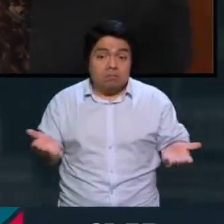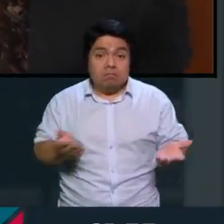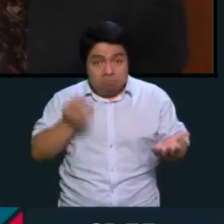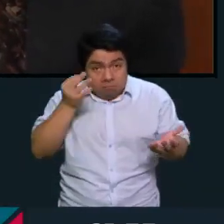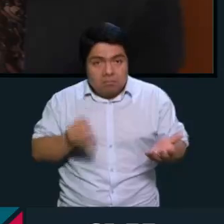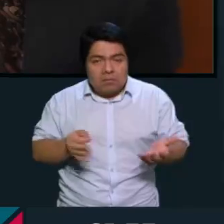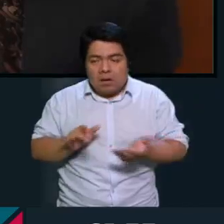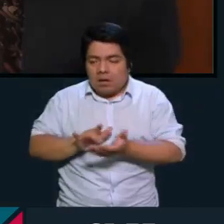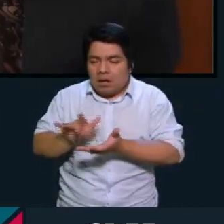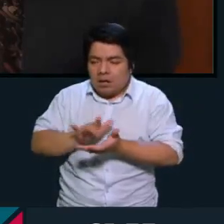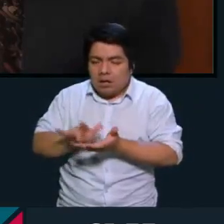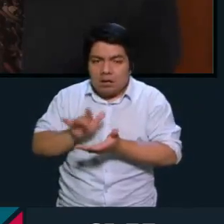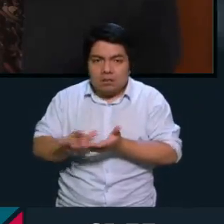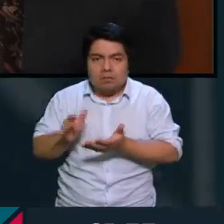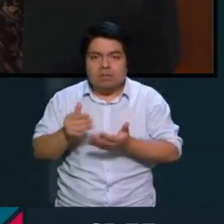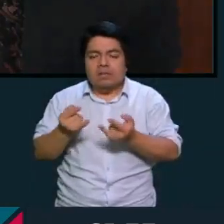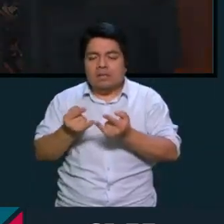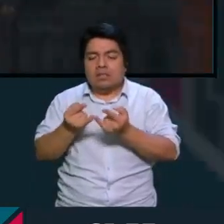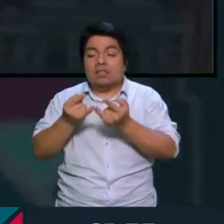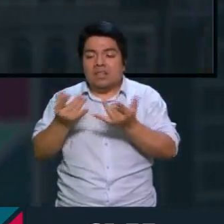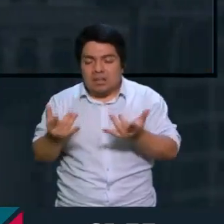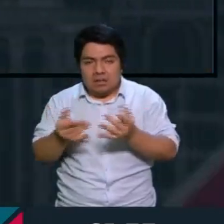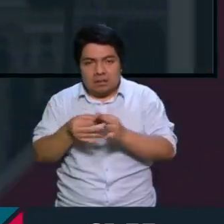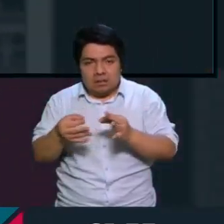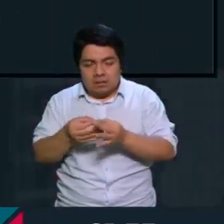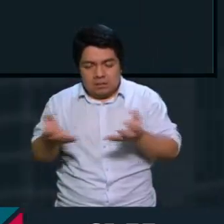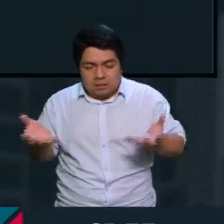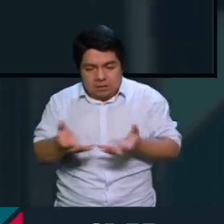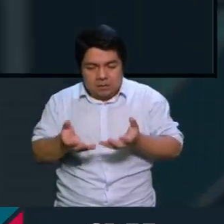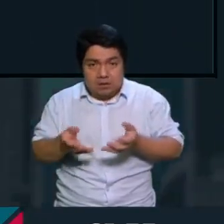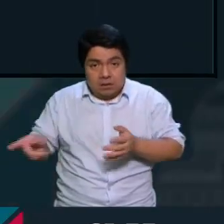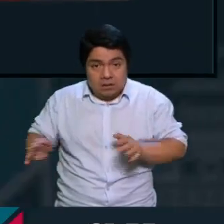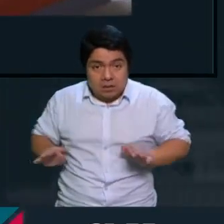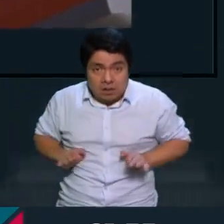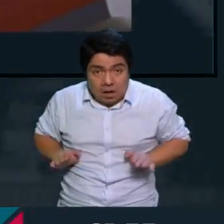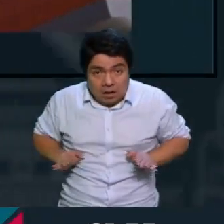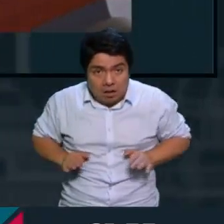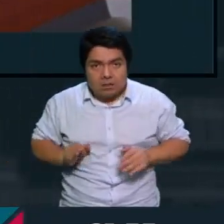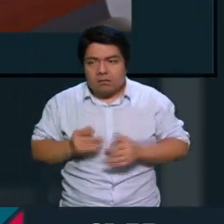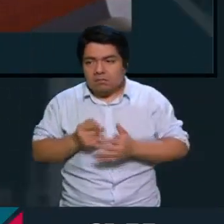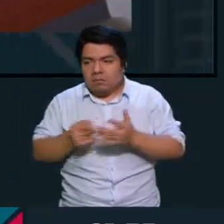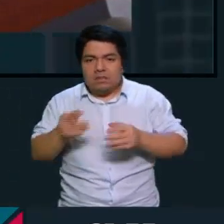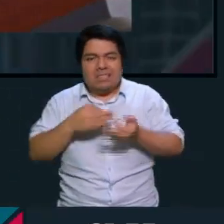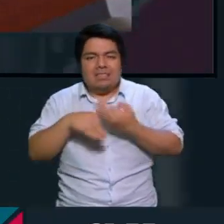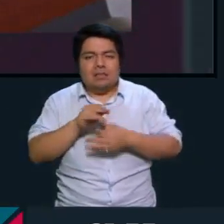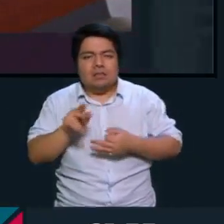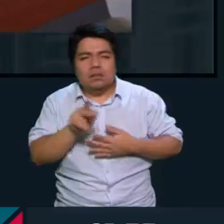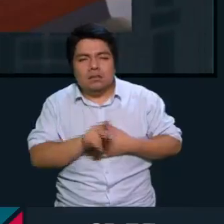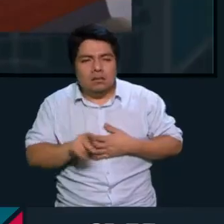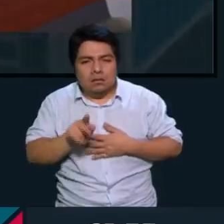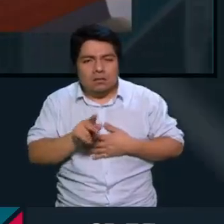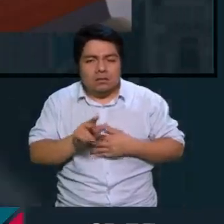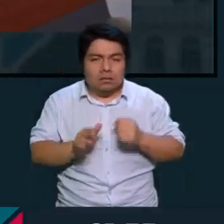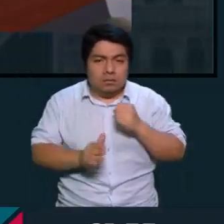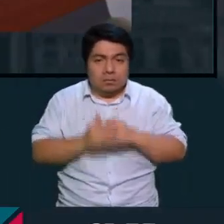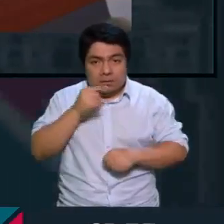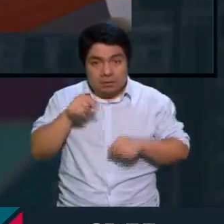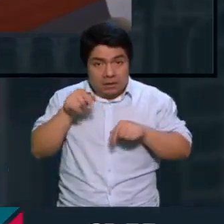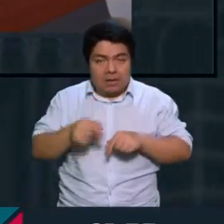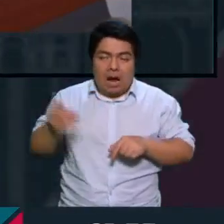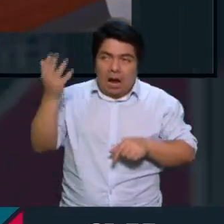El aporte del historiador, este carácter libertario de nuestros pueblos, porque en